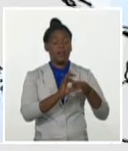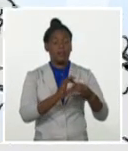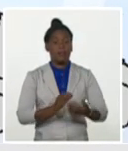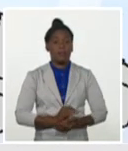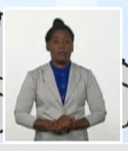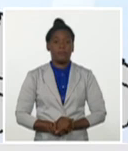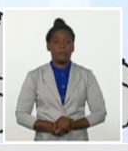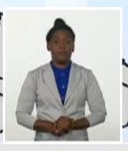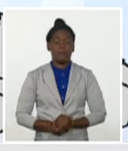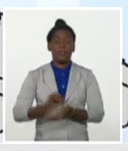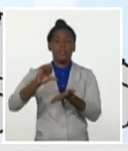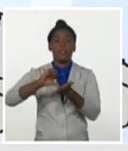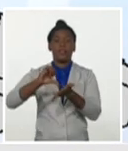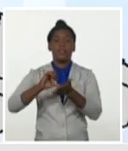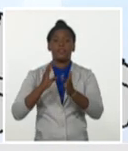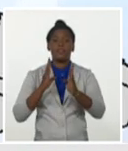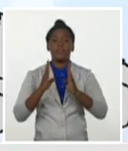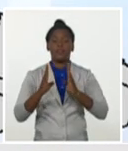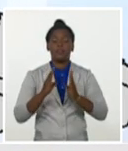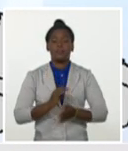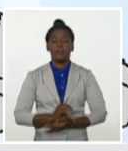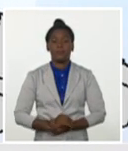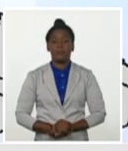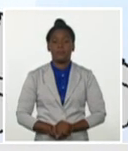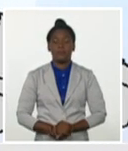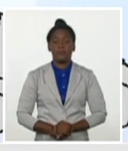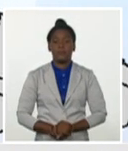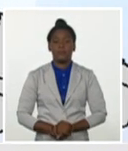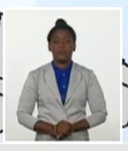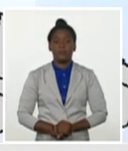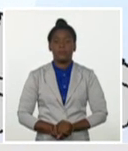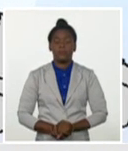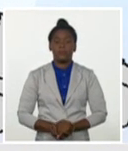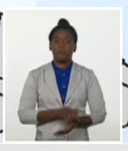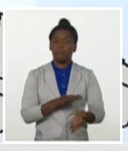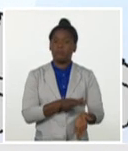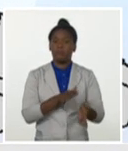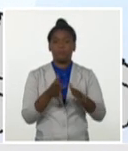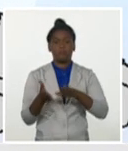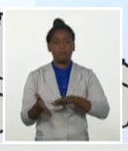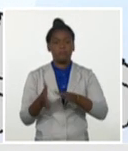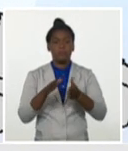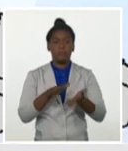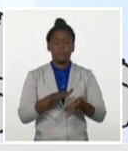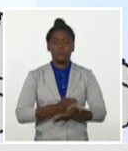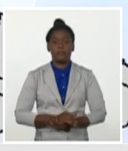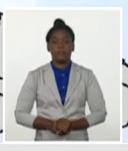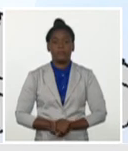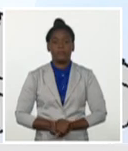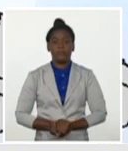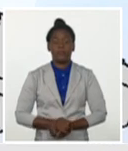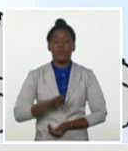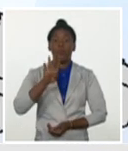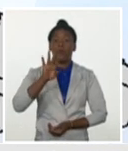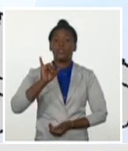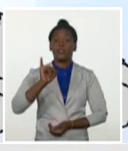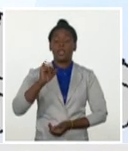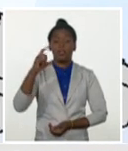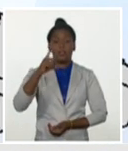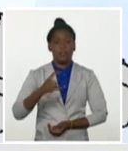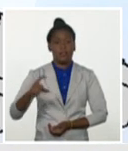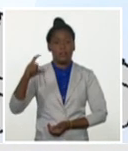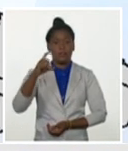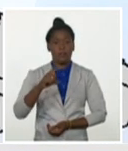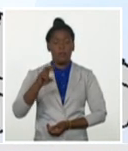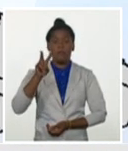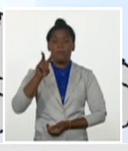centro, pues ahí lo tienen, un poco más estable, aunque 46 en Camagüey y 29